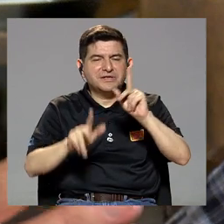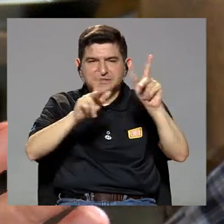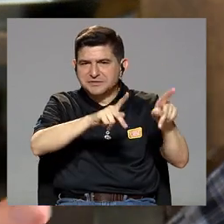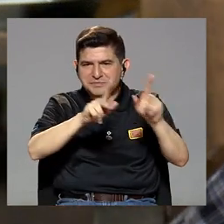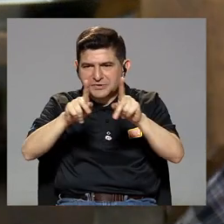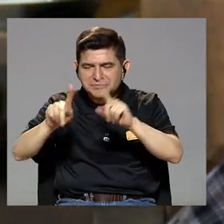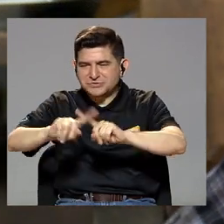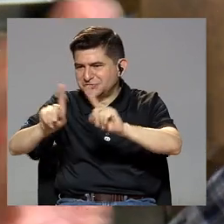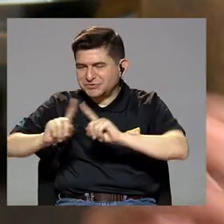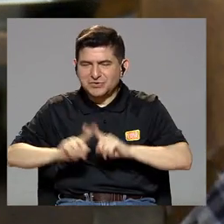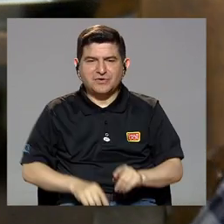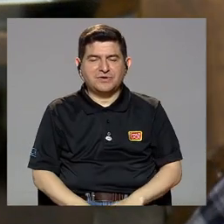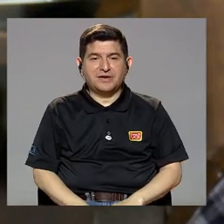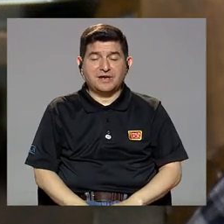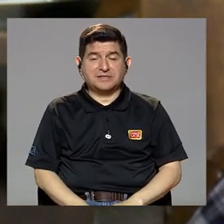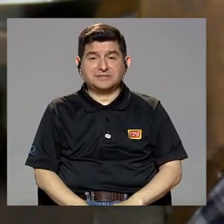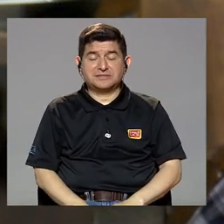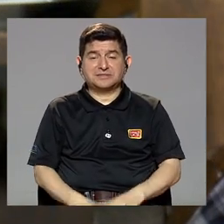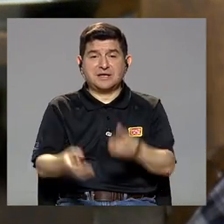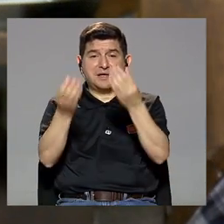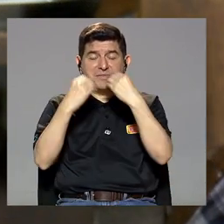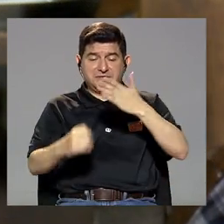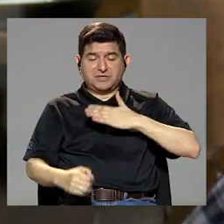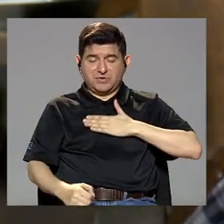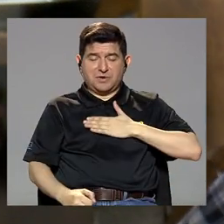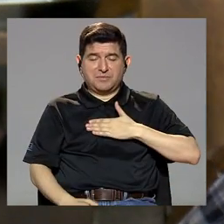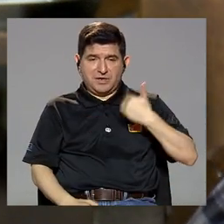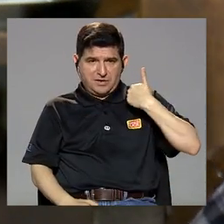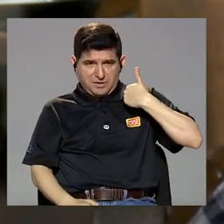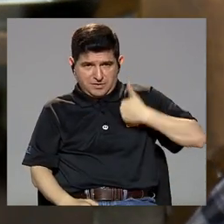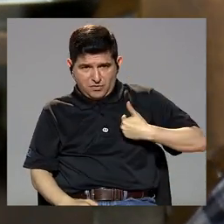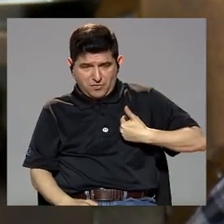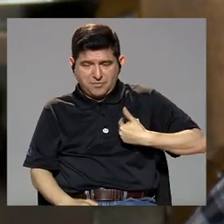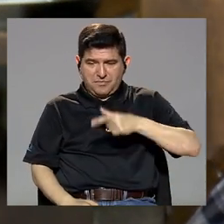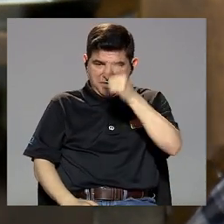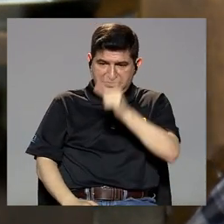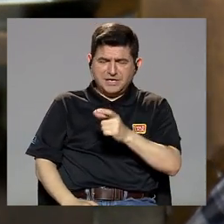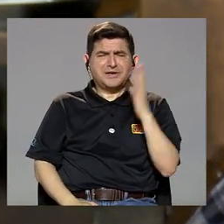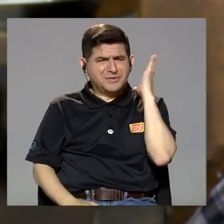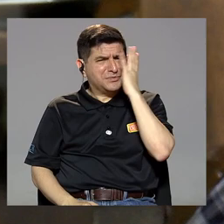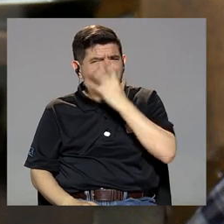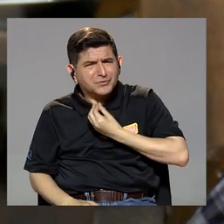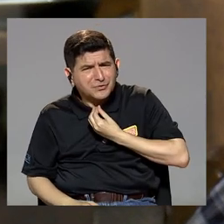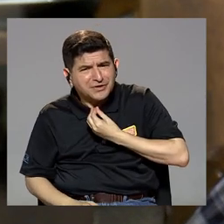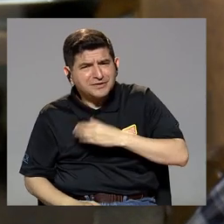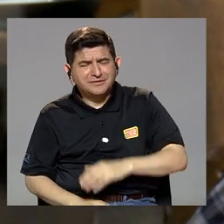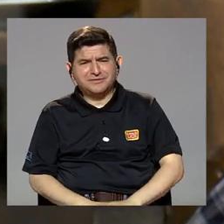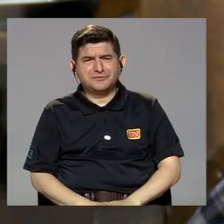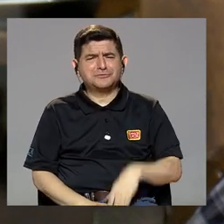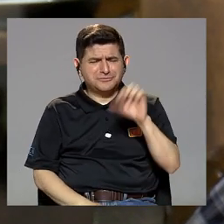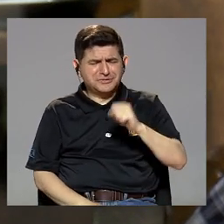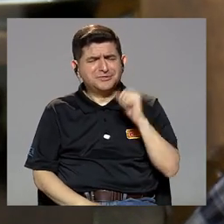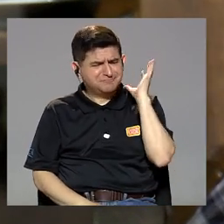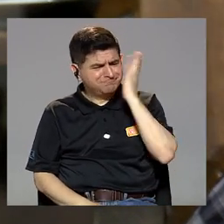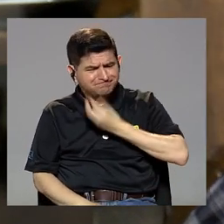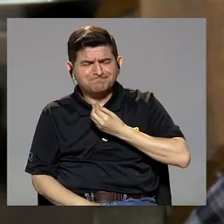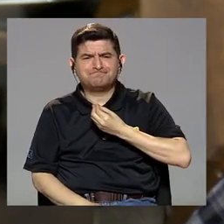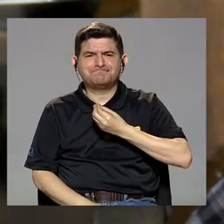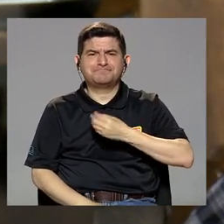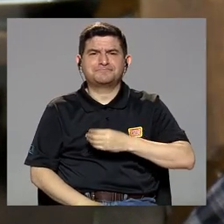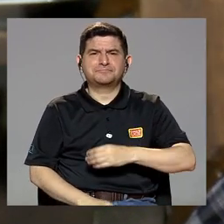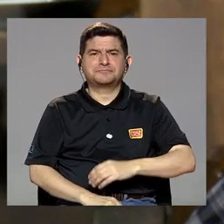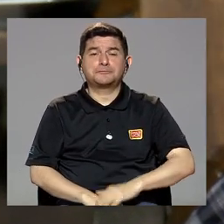y me enseñó a ser hombres y era muy lindo era muy lindo eso